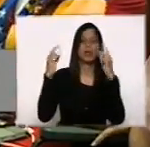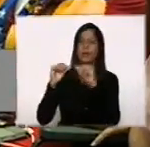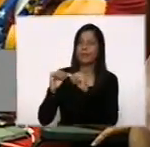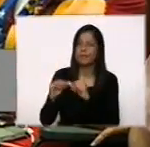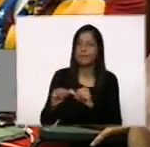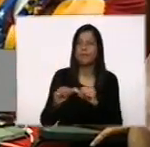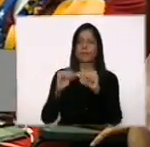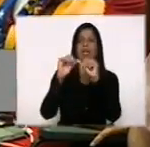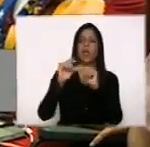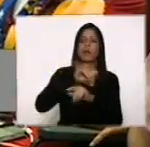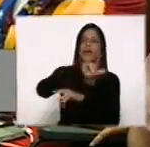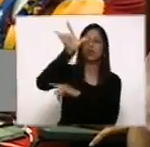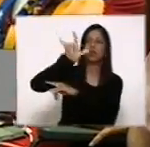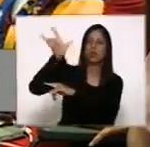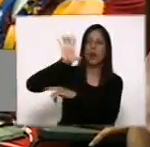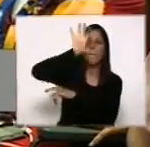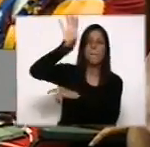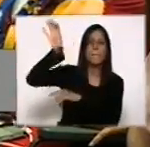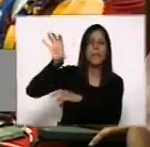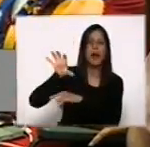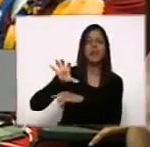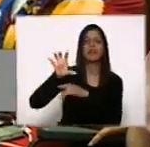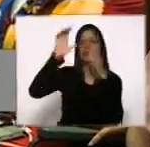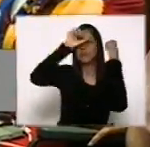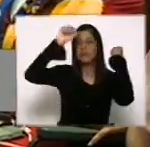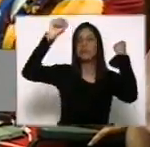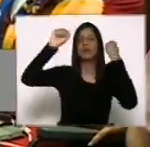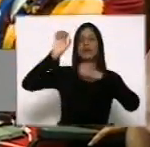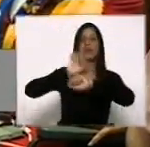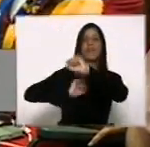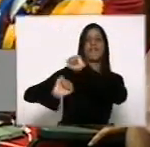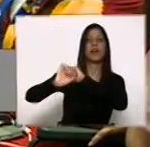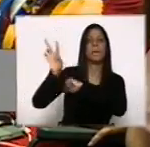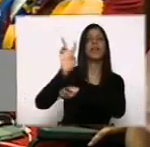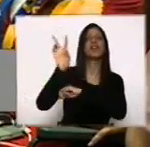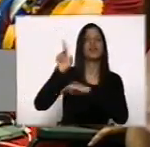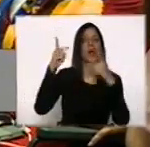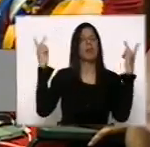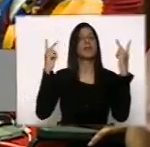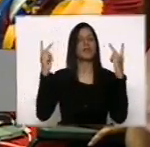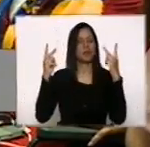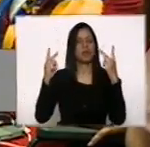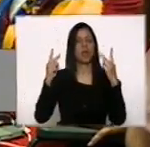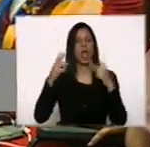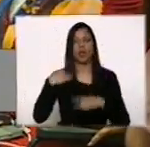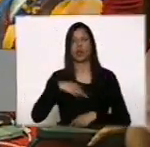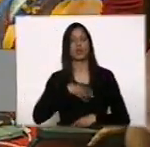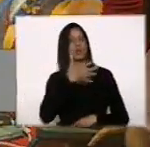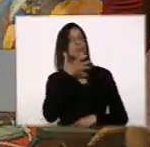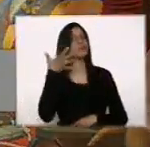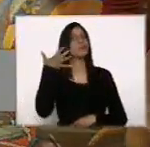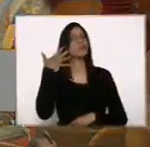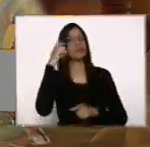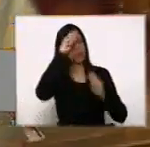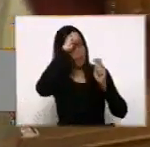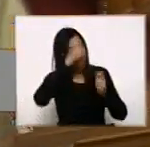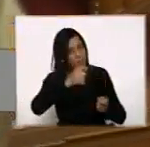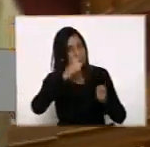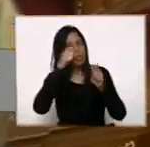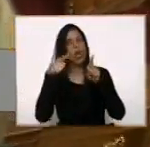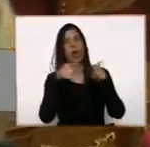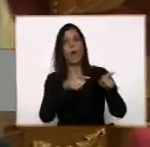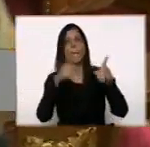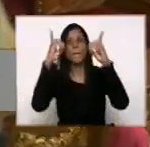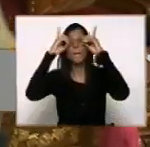campo internacional, queremos decirle también que nos sentimos orgullosas y orgullosos de tenerla a usted como